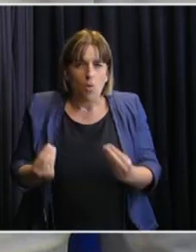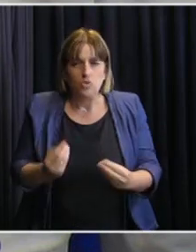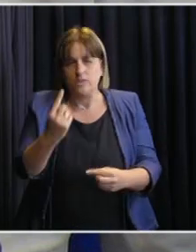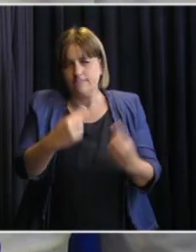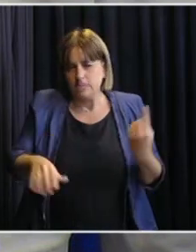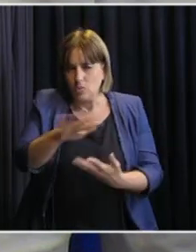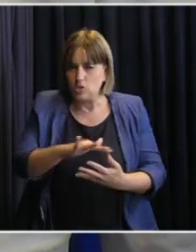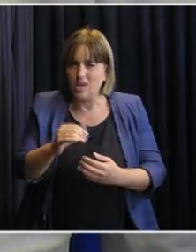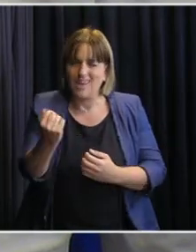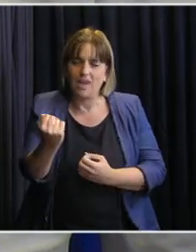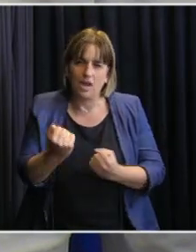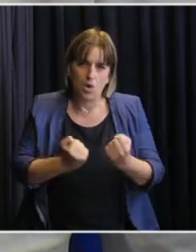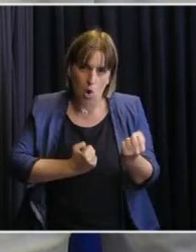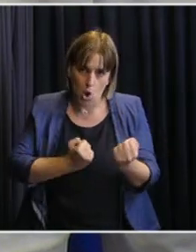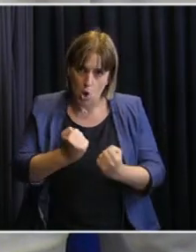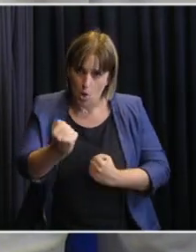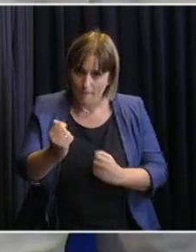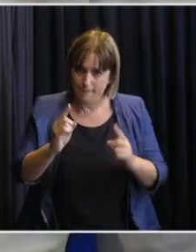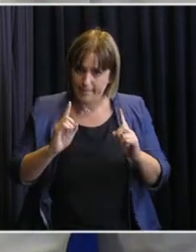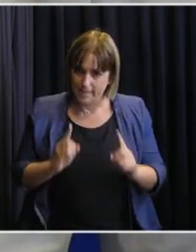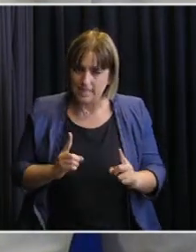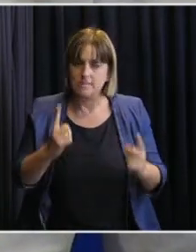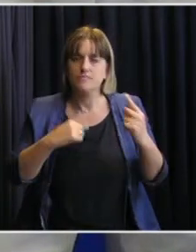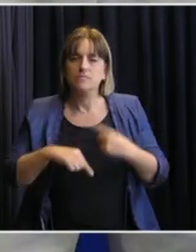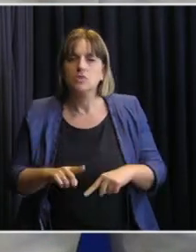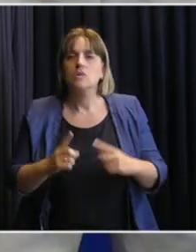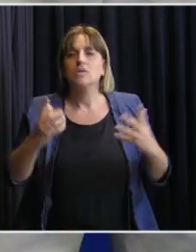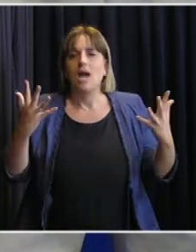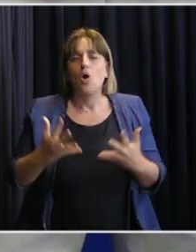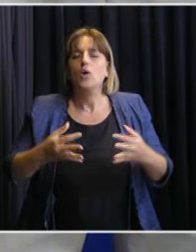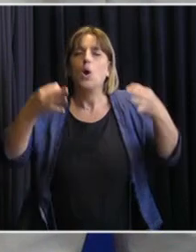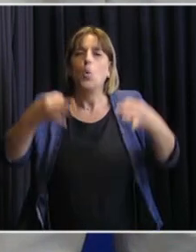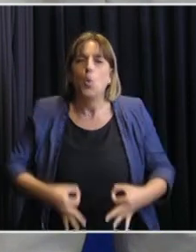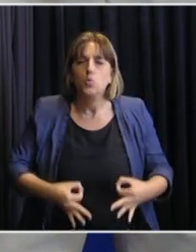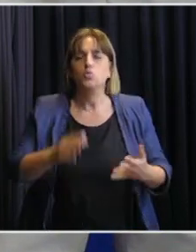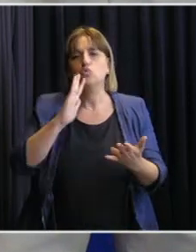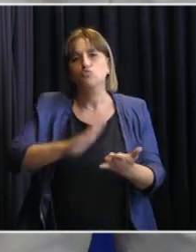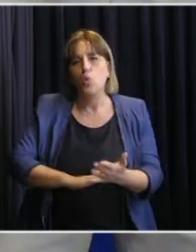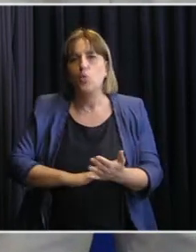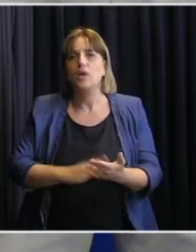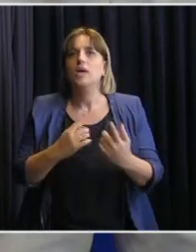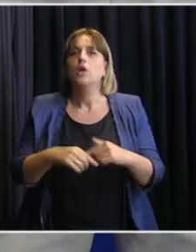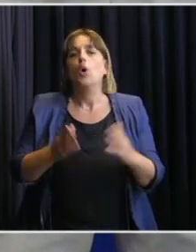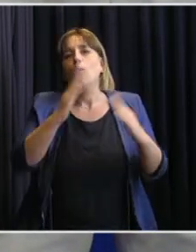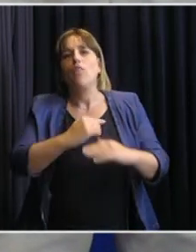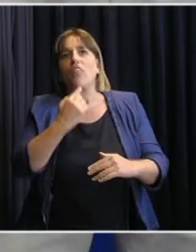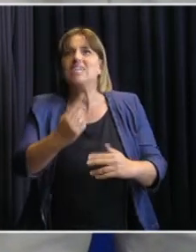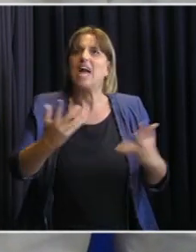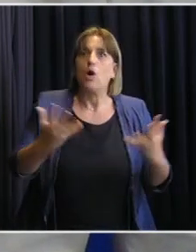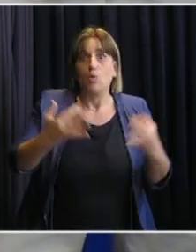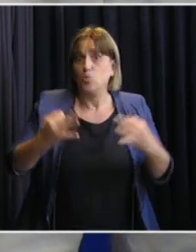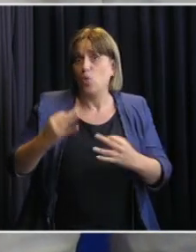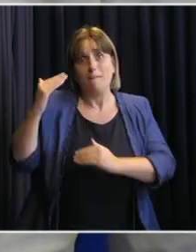consecuencias económicas. Y si bien estamos en medio de este proceso, no les podemos informar cuándo va a